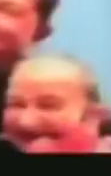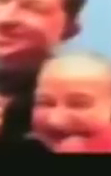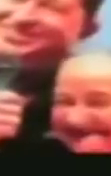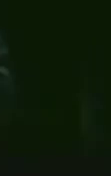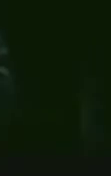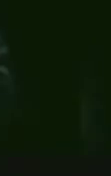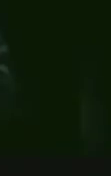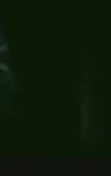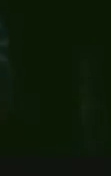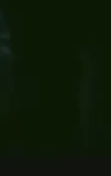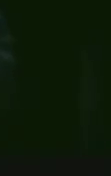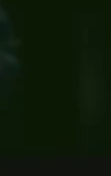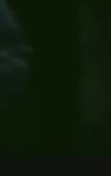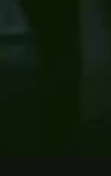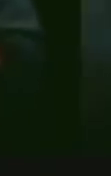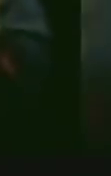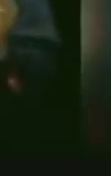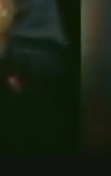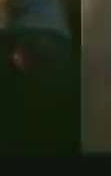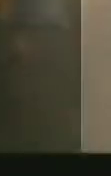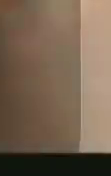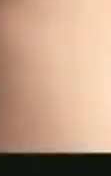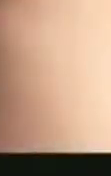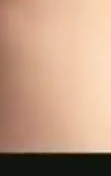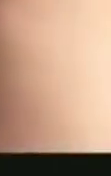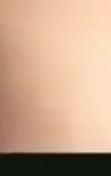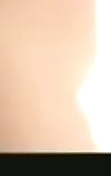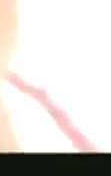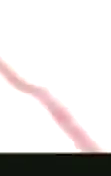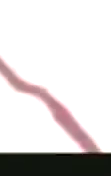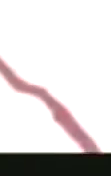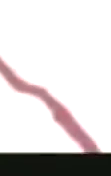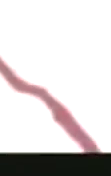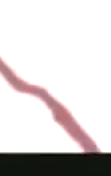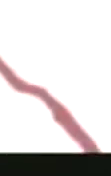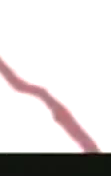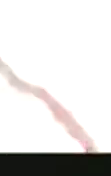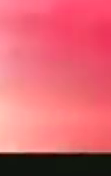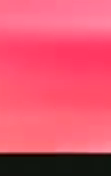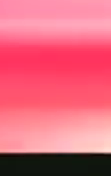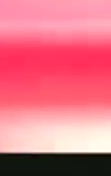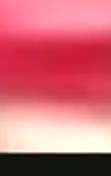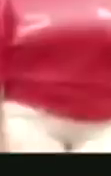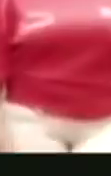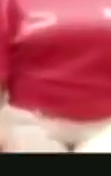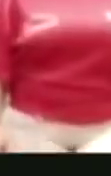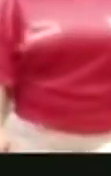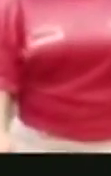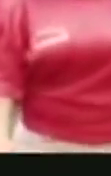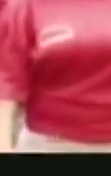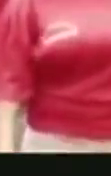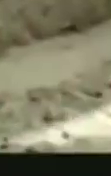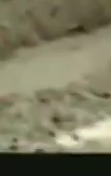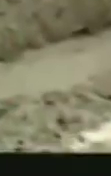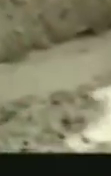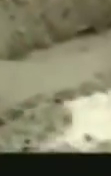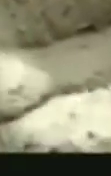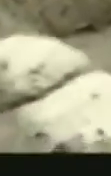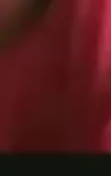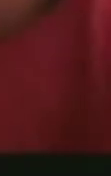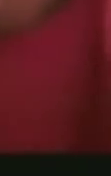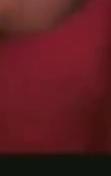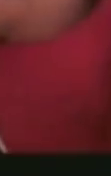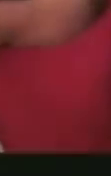2011 fue el año que vio nacer la gran misión Vivienda Venezuela. un desafío que asumió la Revolución